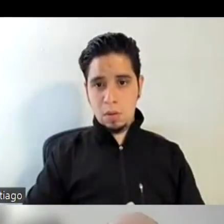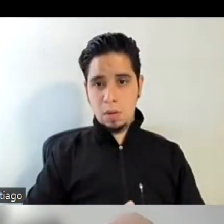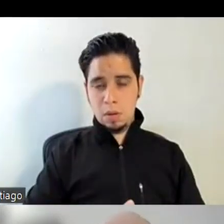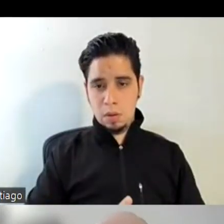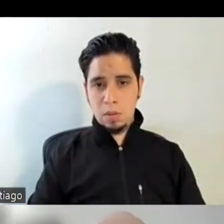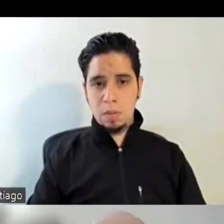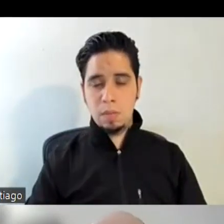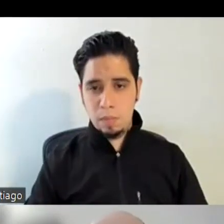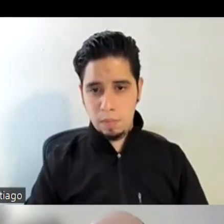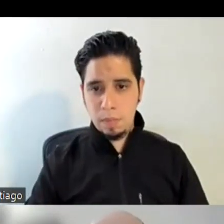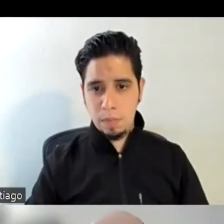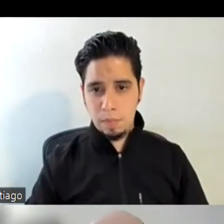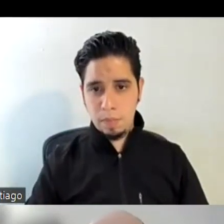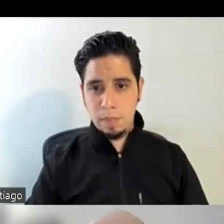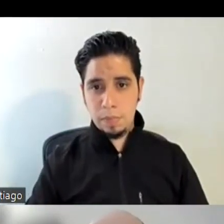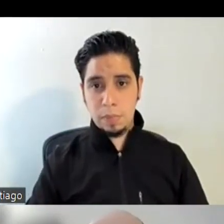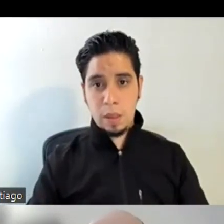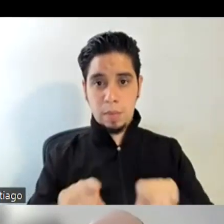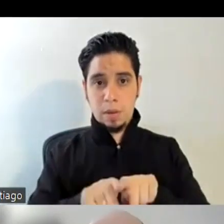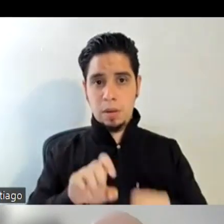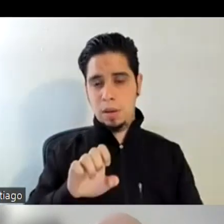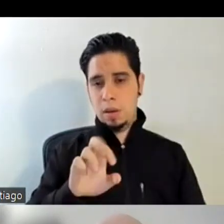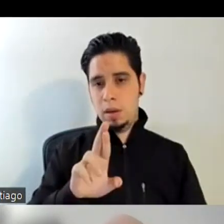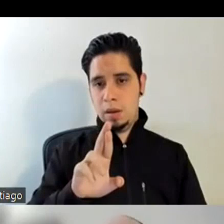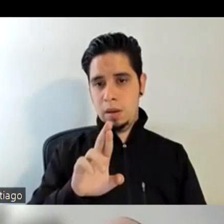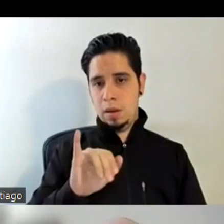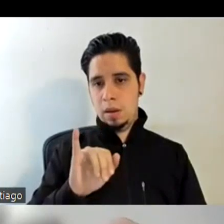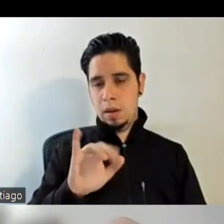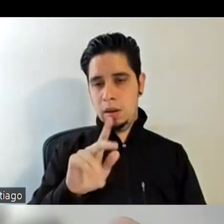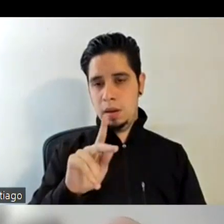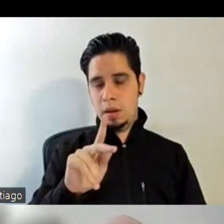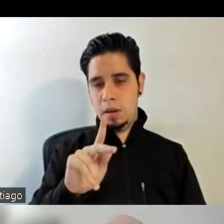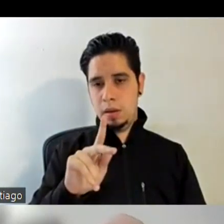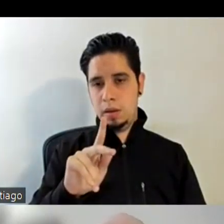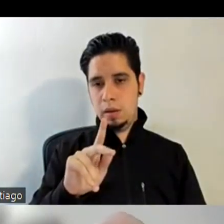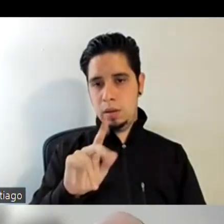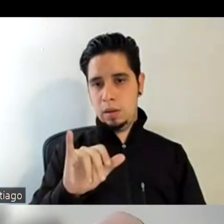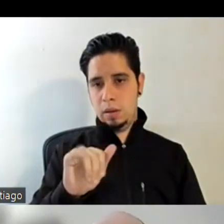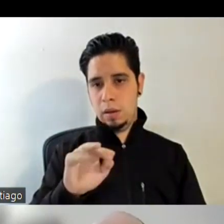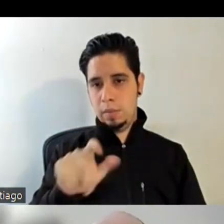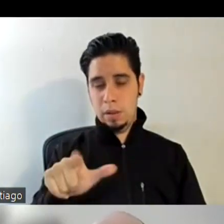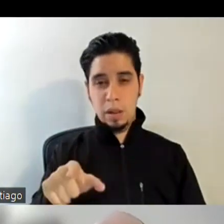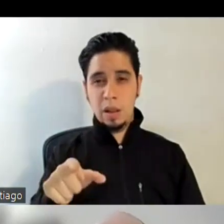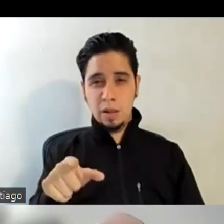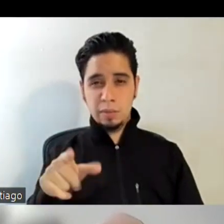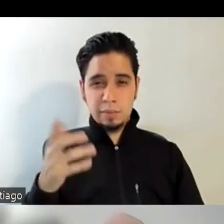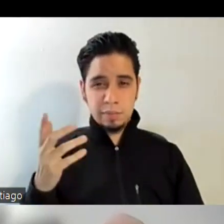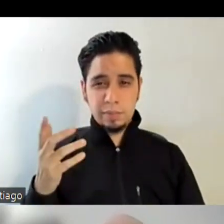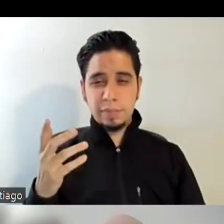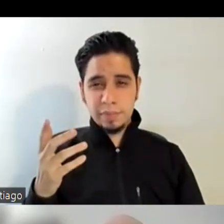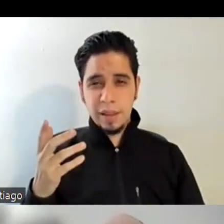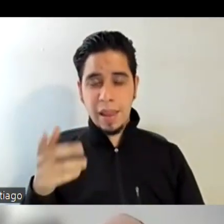Entonces está Eric Yamil, que es una maravilla. Él hace de Héctor, el novio de Antígona. Ese muchacho es una